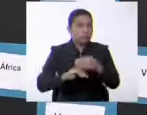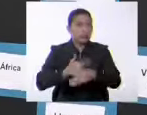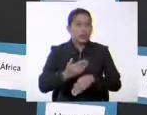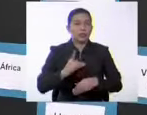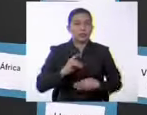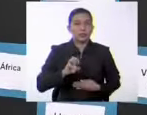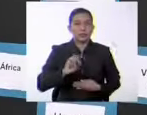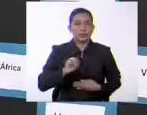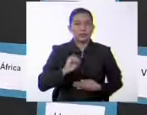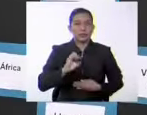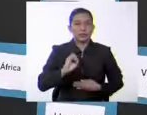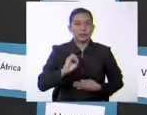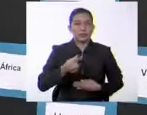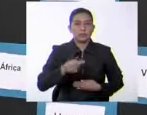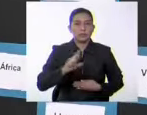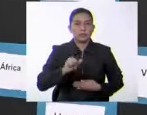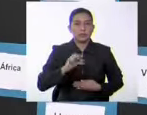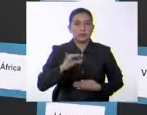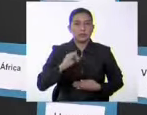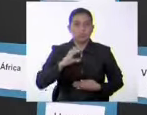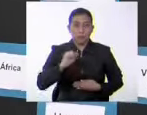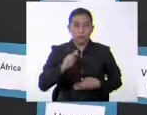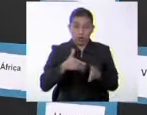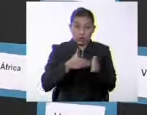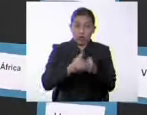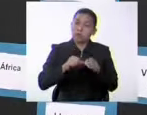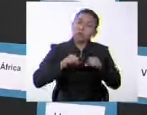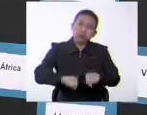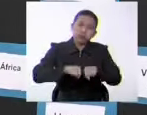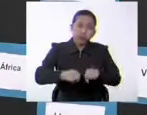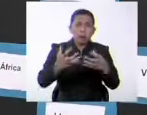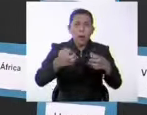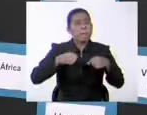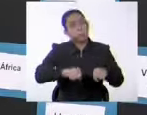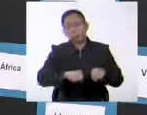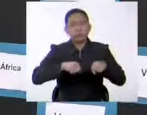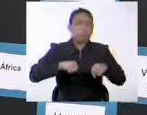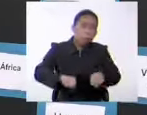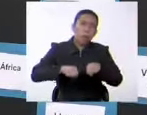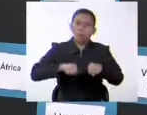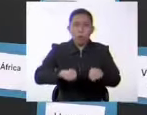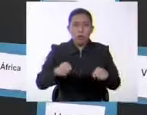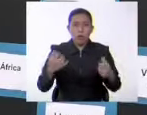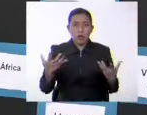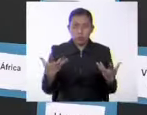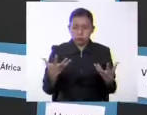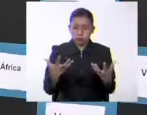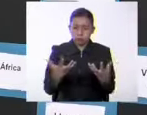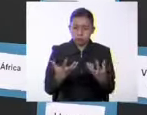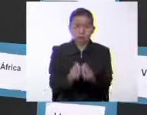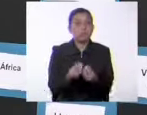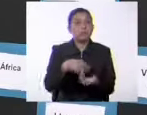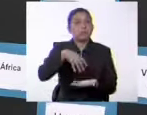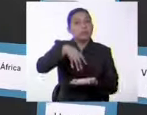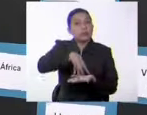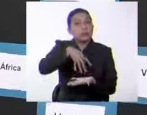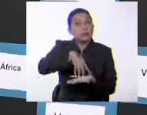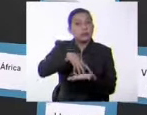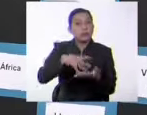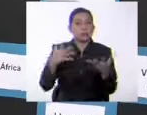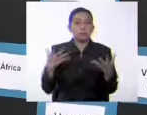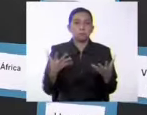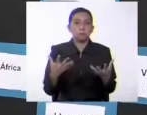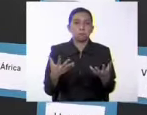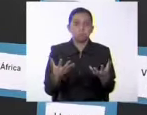que a raíz de todas estas muertes que se dieron y que hablamos anteriormente, la población fue menos,